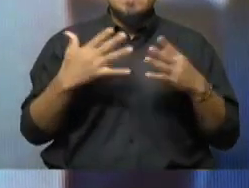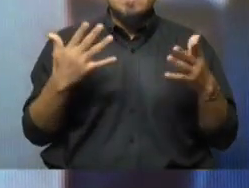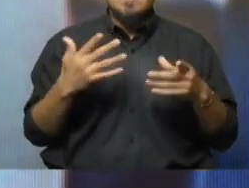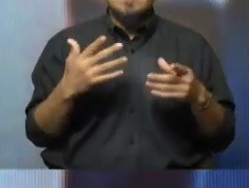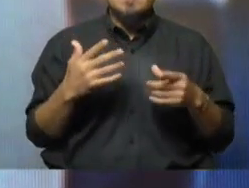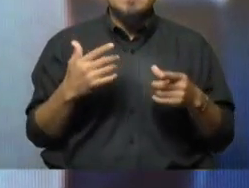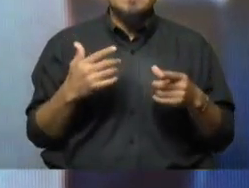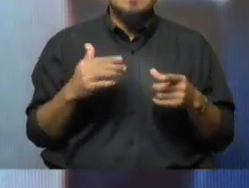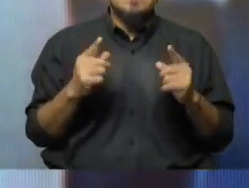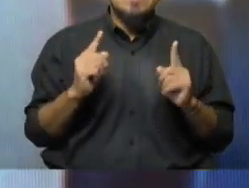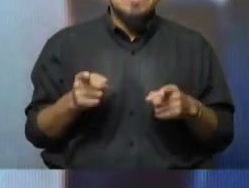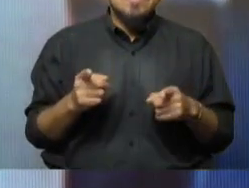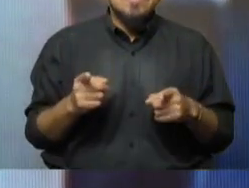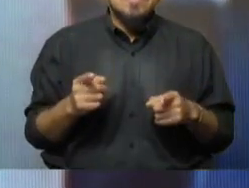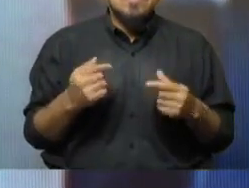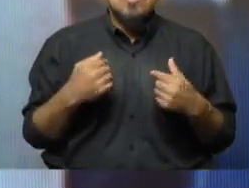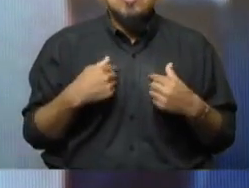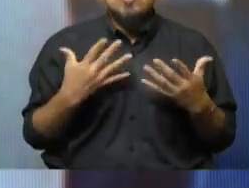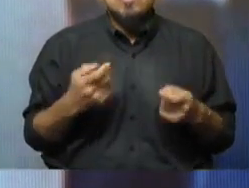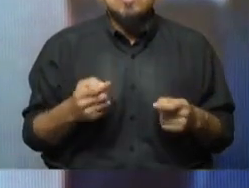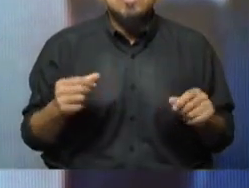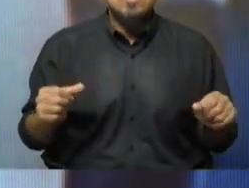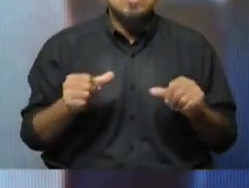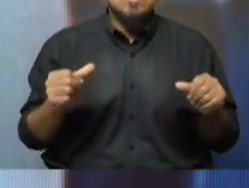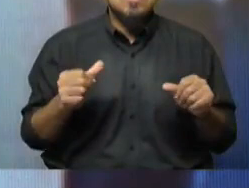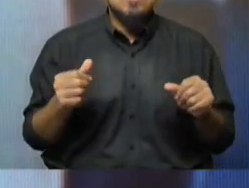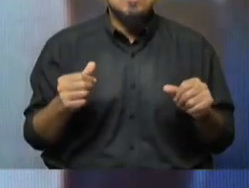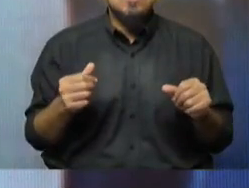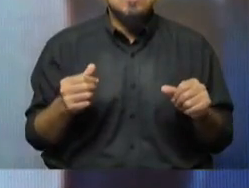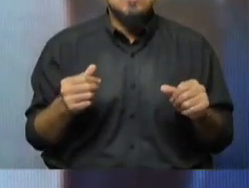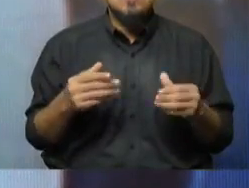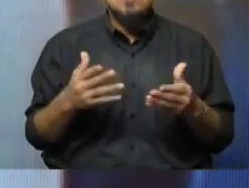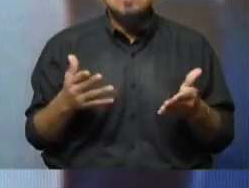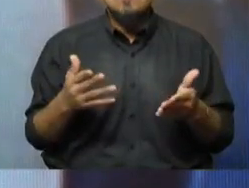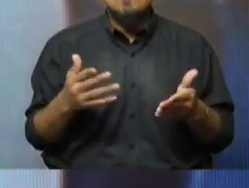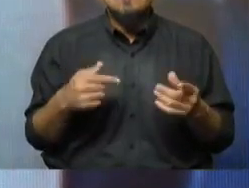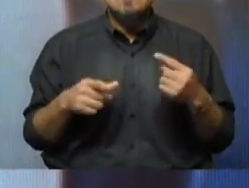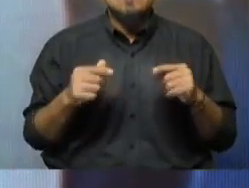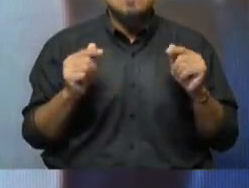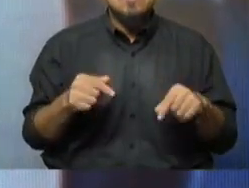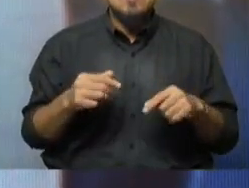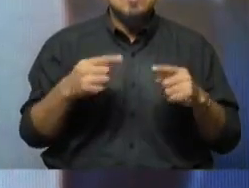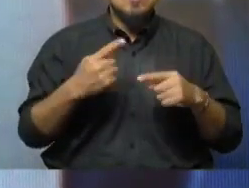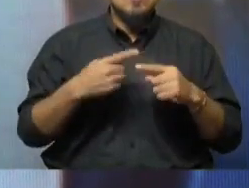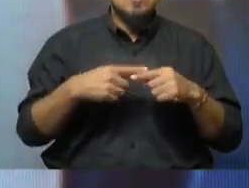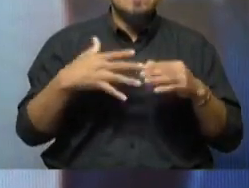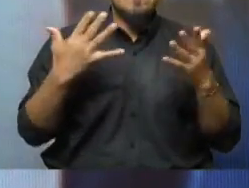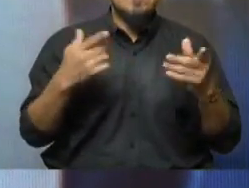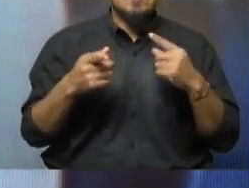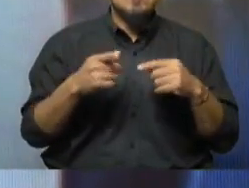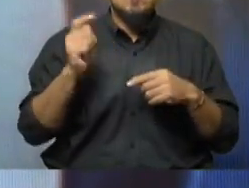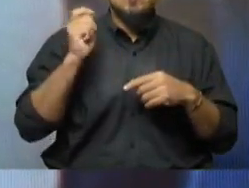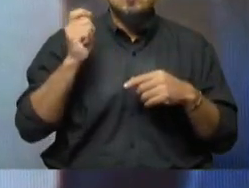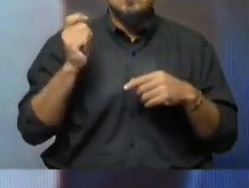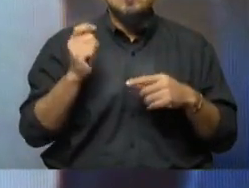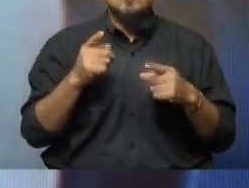mayoritarios. También lo que queremos hacer visible para la población es el hecho de que estos festivales, ya sean públicos